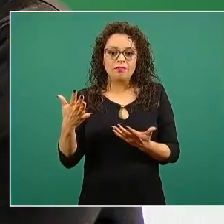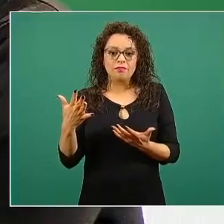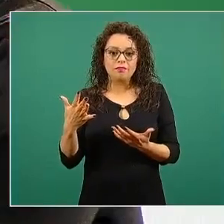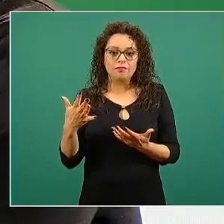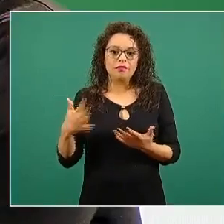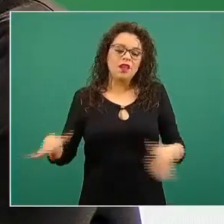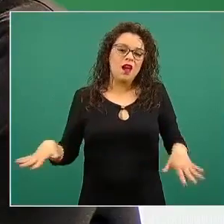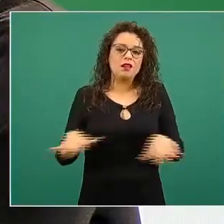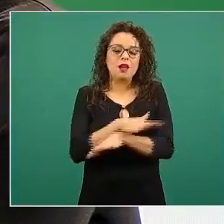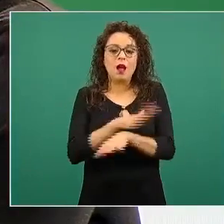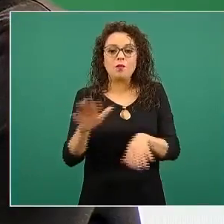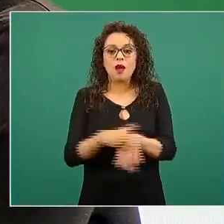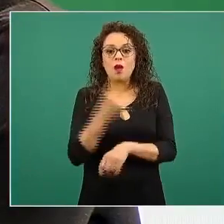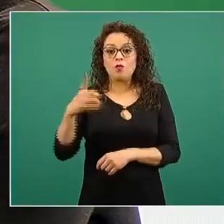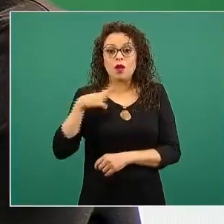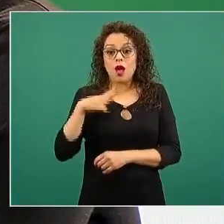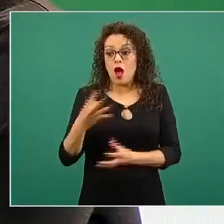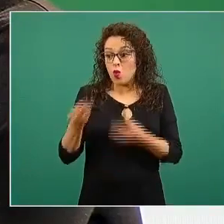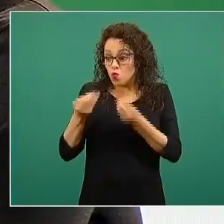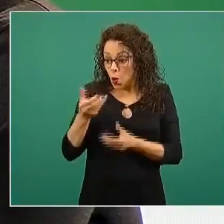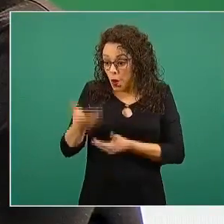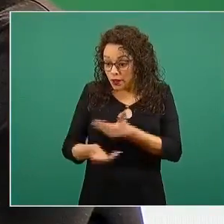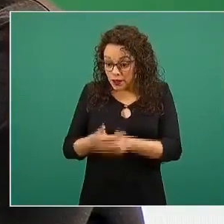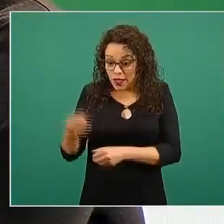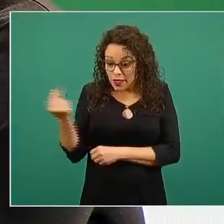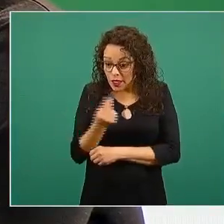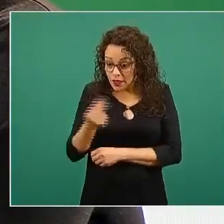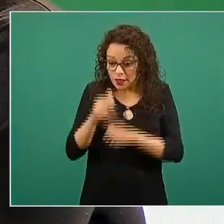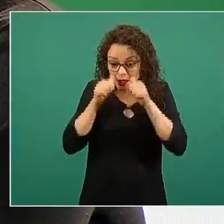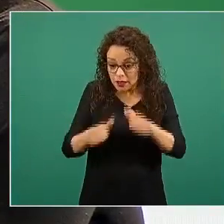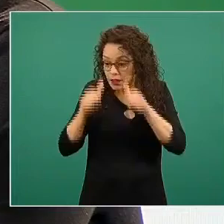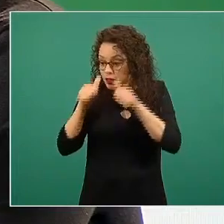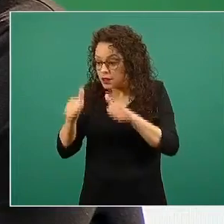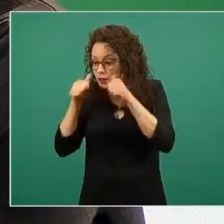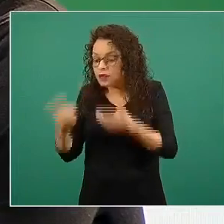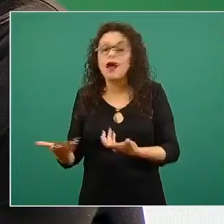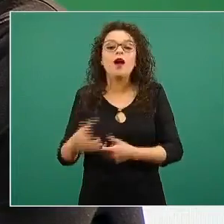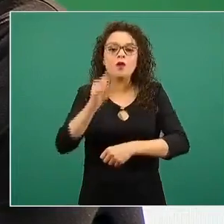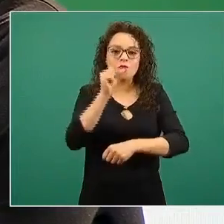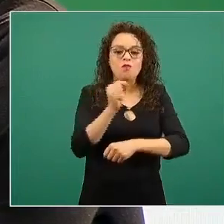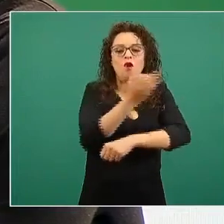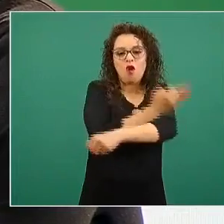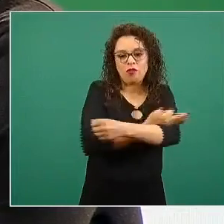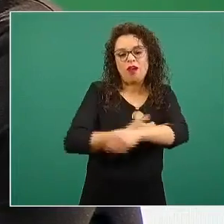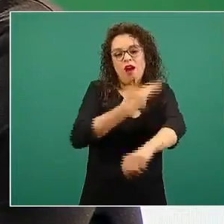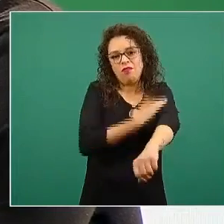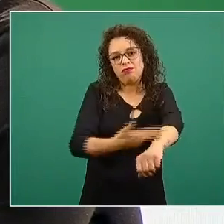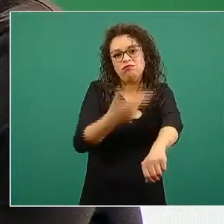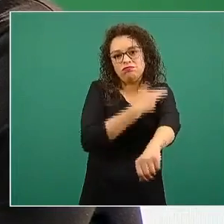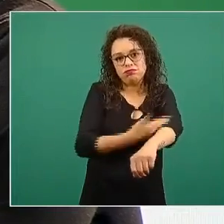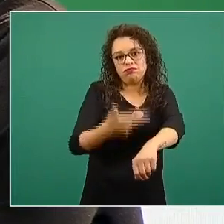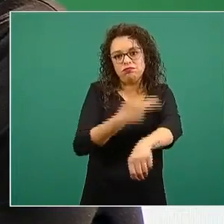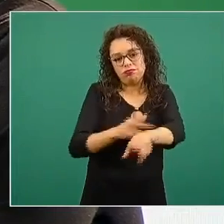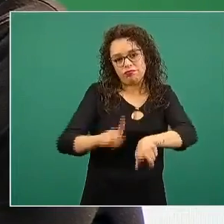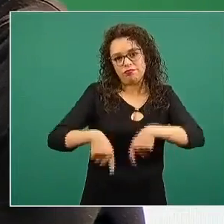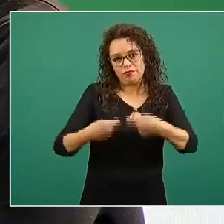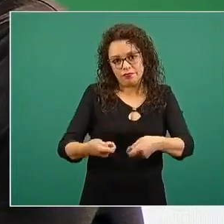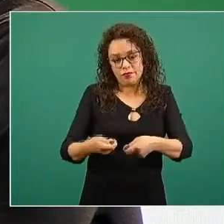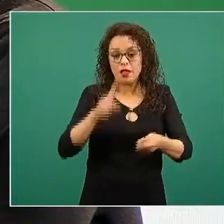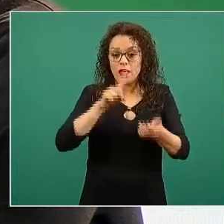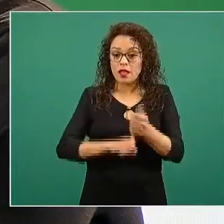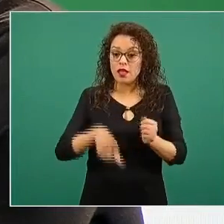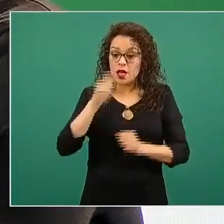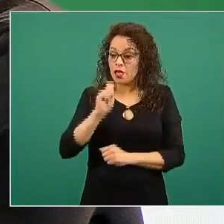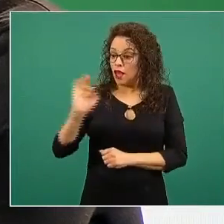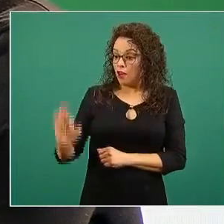en la demanda de los servicios. El llamado o la coordinación del nivel federal pues es siempre, en la